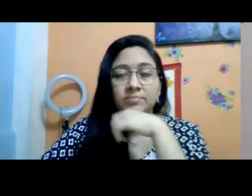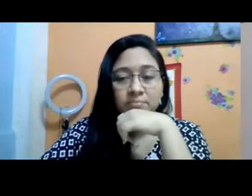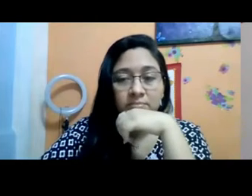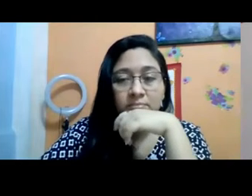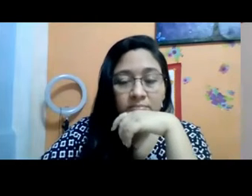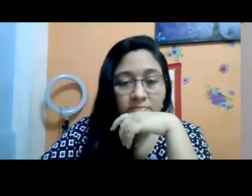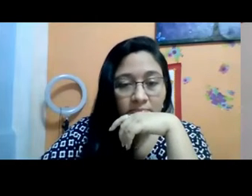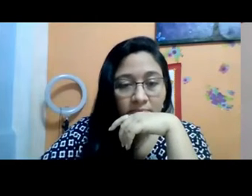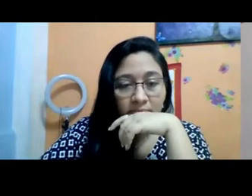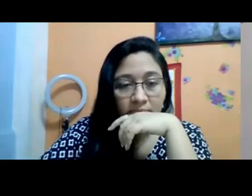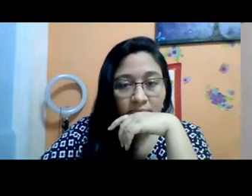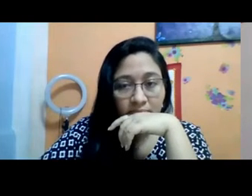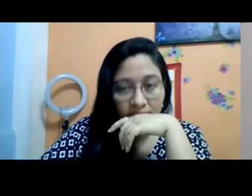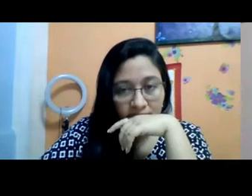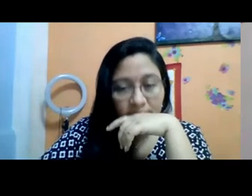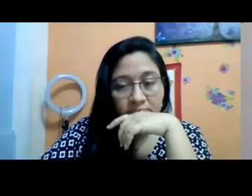ingreso.